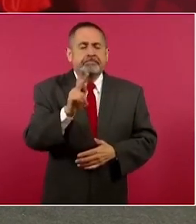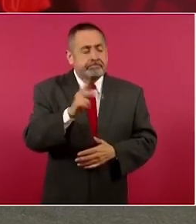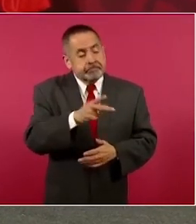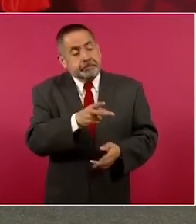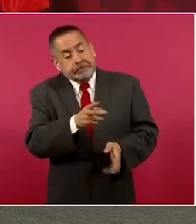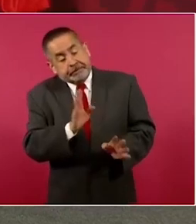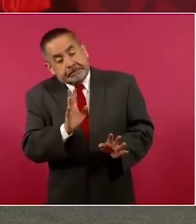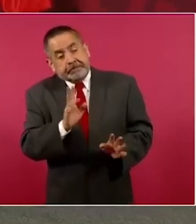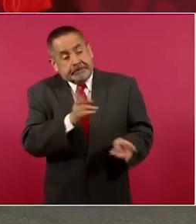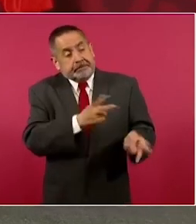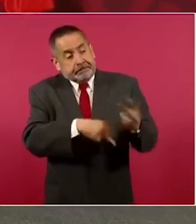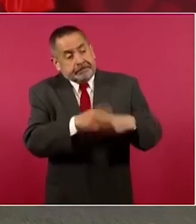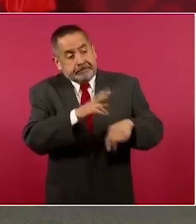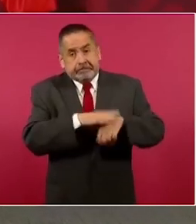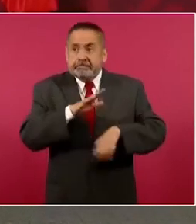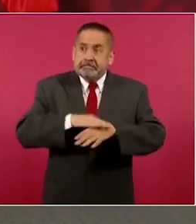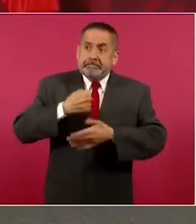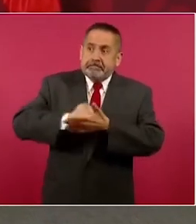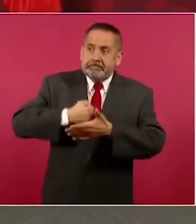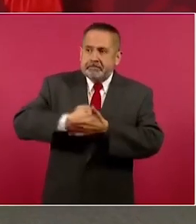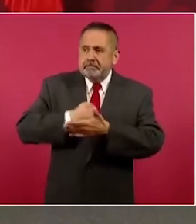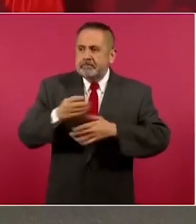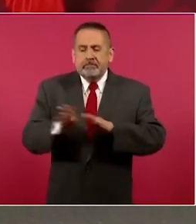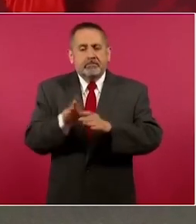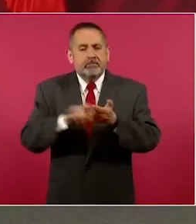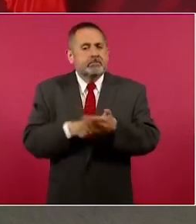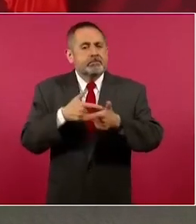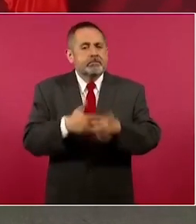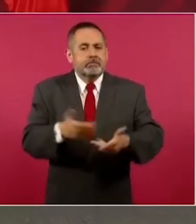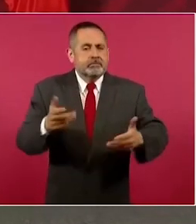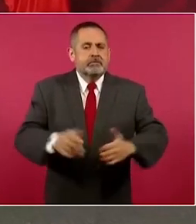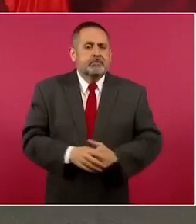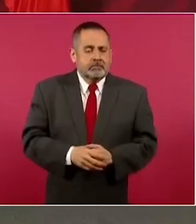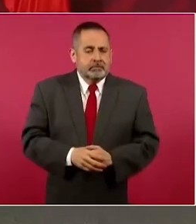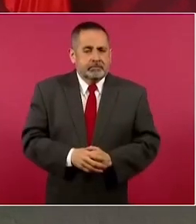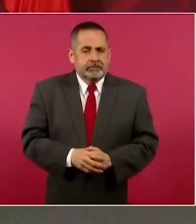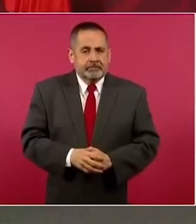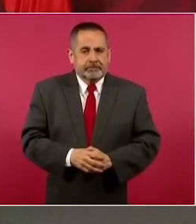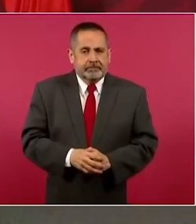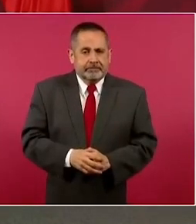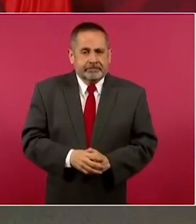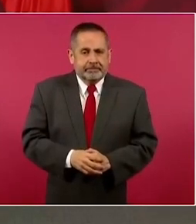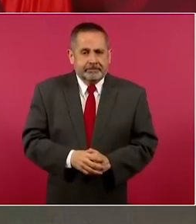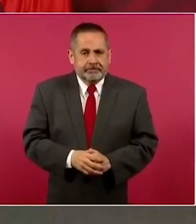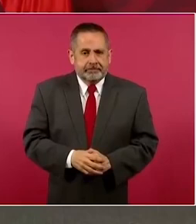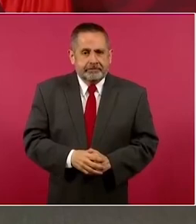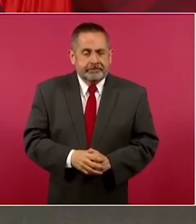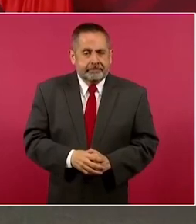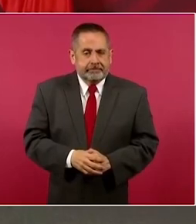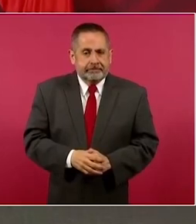¿no? Van a seguir con todo.